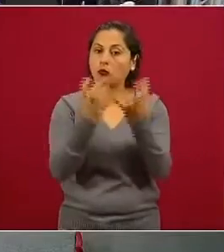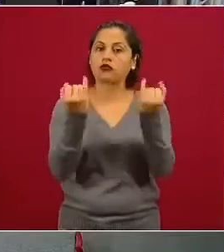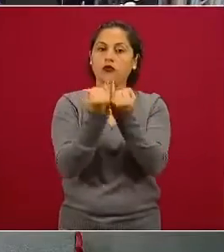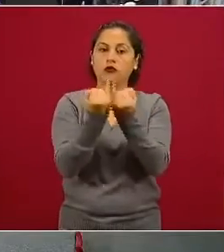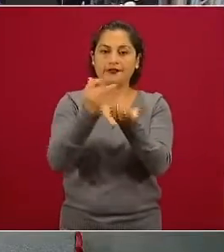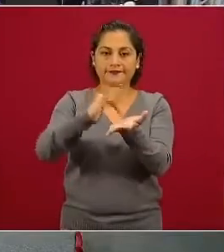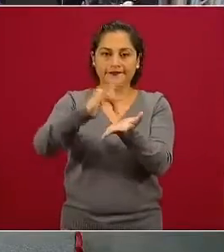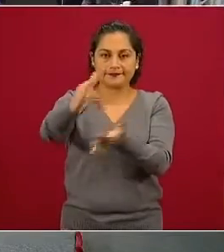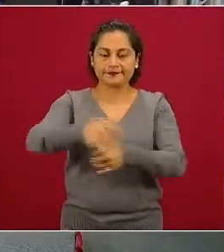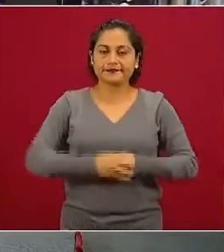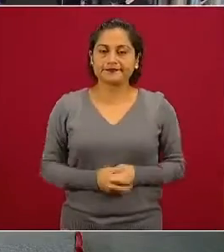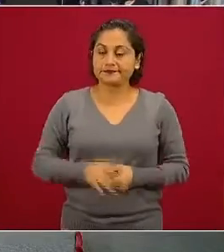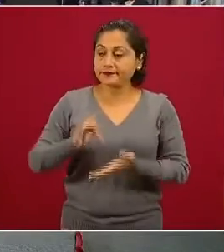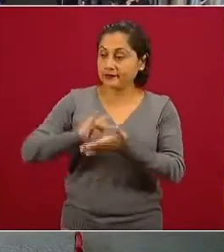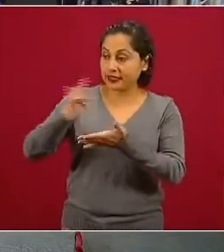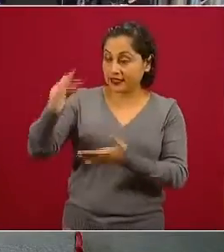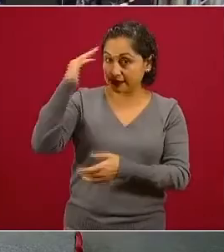en todo el mundo, por tanto,